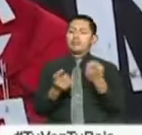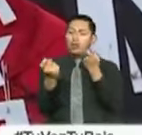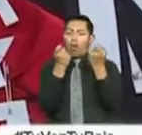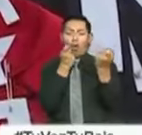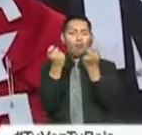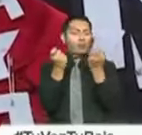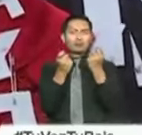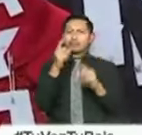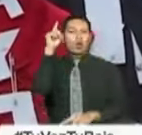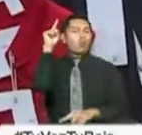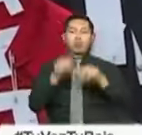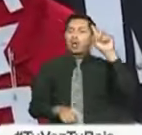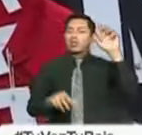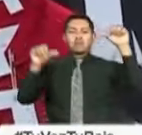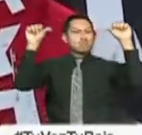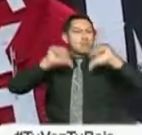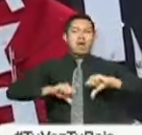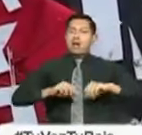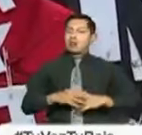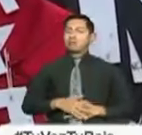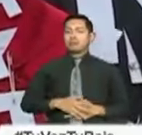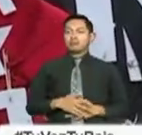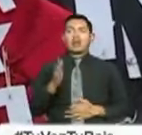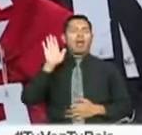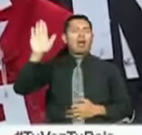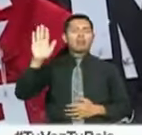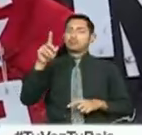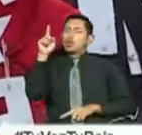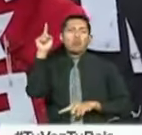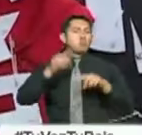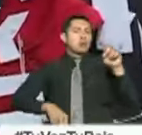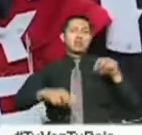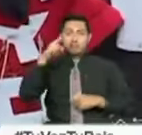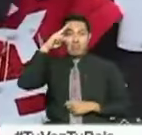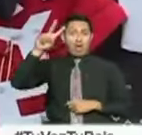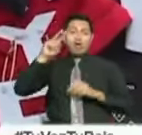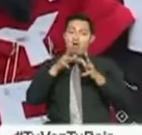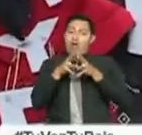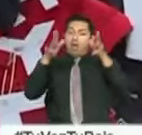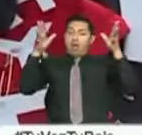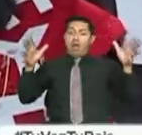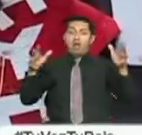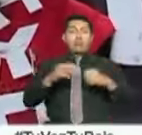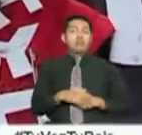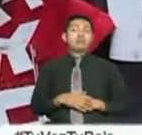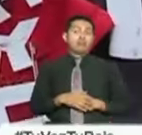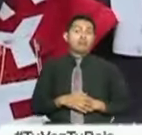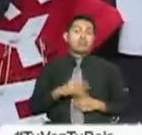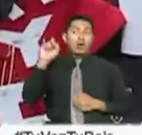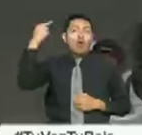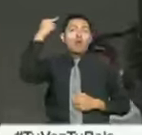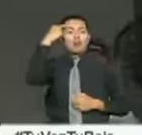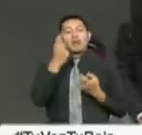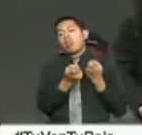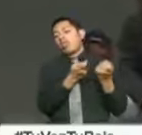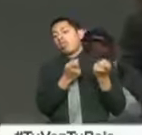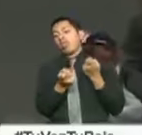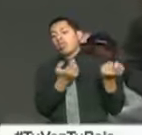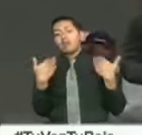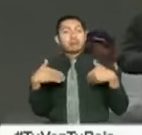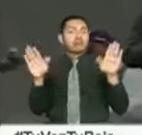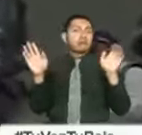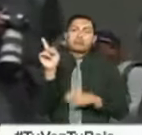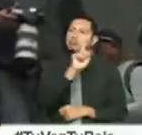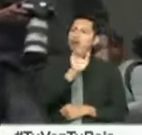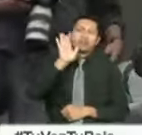gobernar este gran país. Le quedó grande nuestro país, nuestra patria es muy, muy grande, y nuestra patria es mucho más grande que un gobierno represor. Las